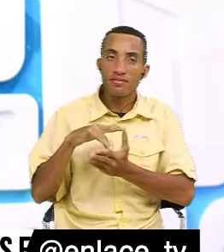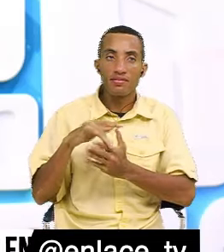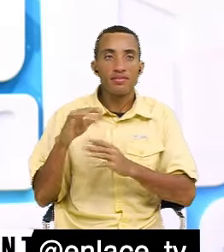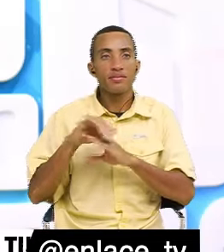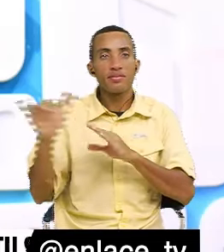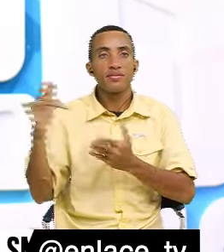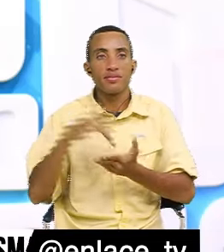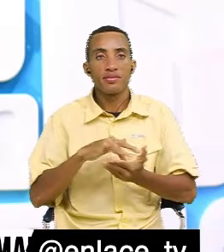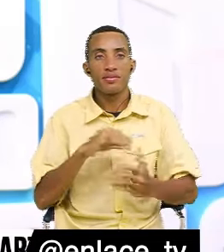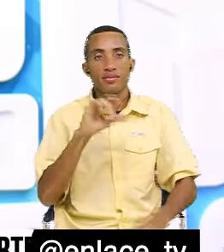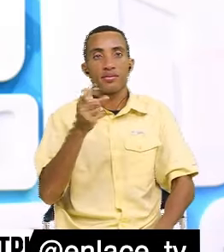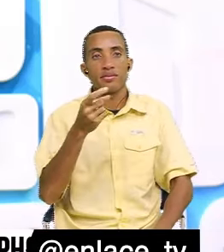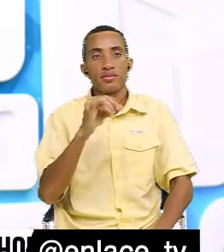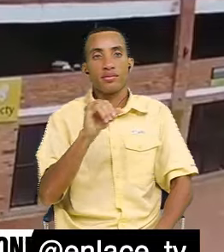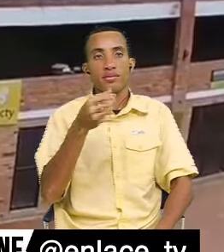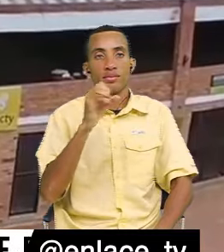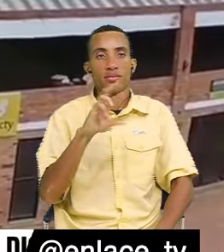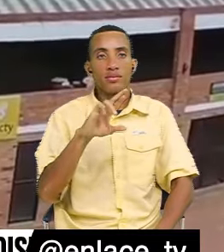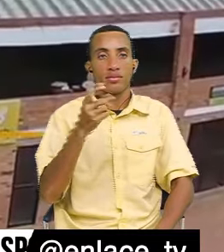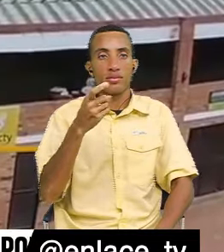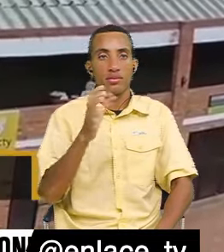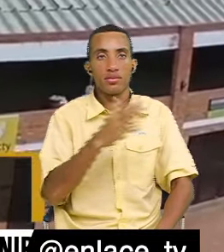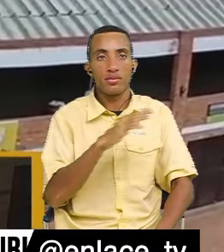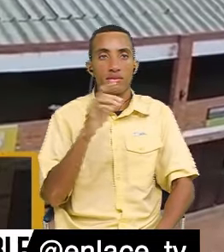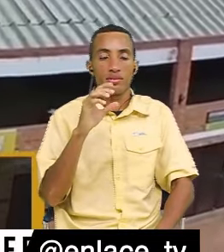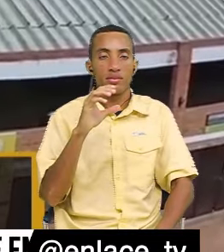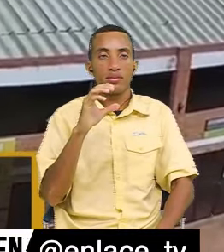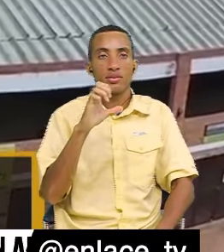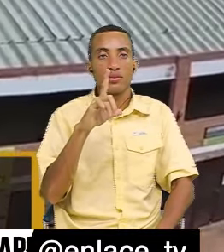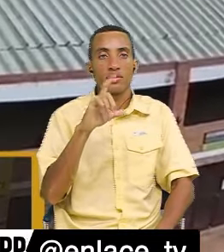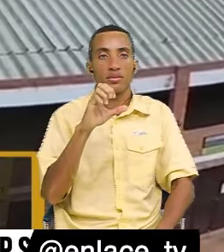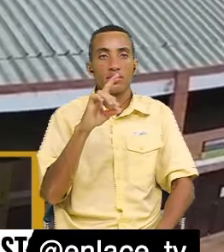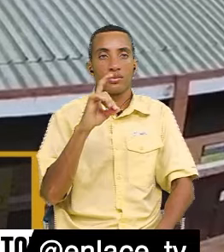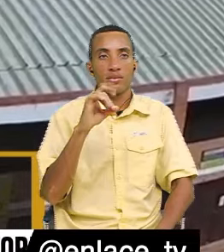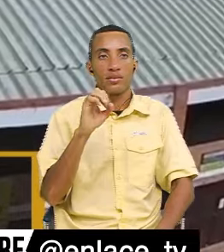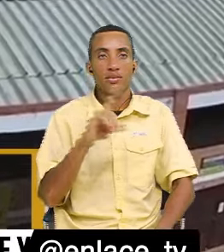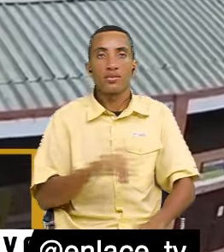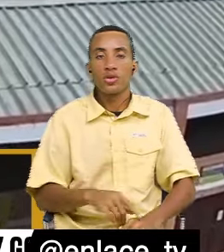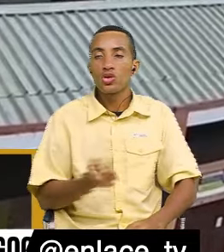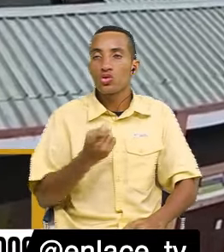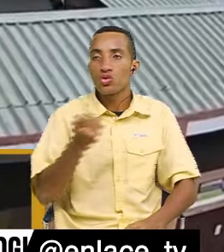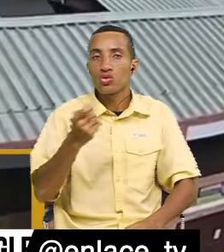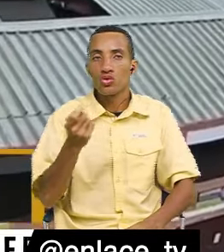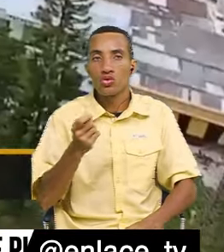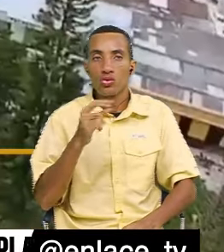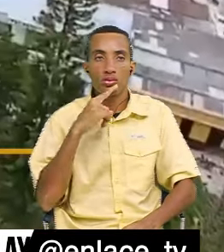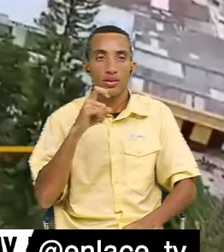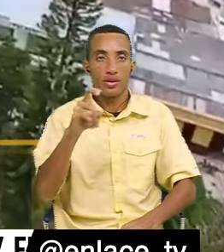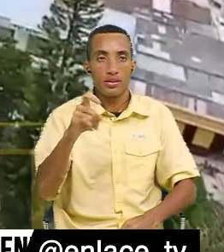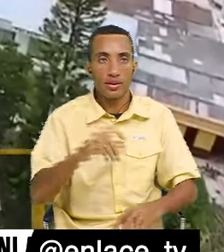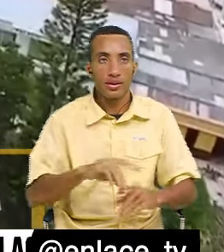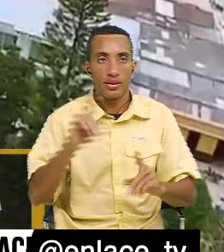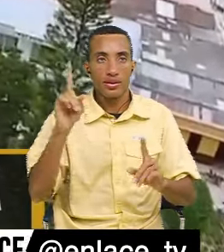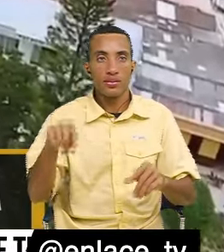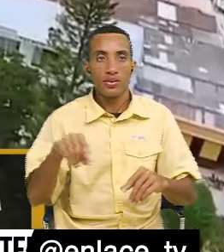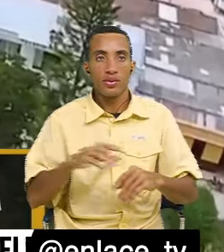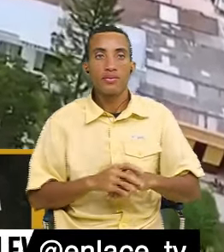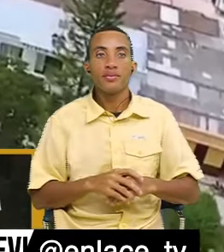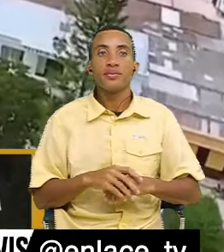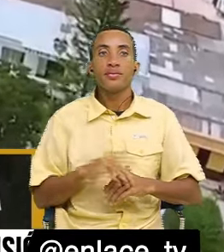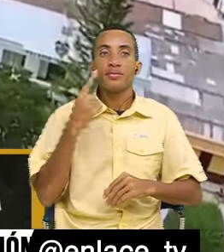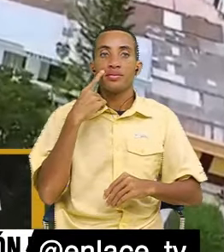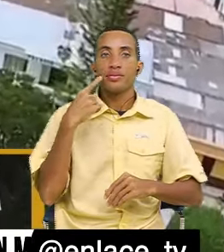Jorge Celedón. Betulia, Santander, ubicado a unos 90 kilómetros de Bucaramanga, vivirá las fiestas del Sagrado Corazón de Jesús del